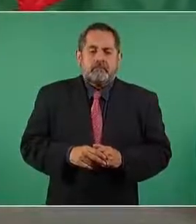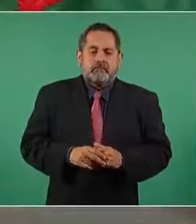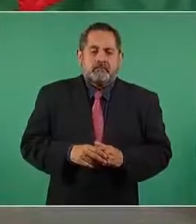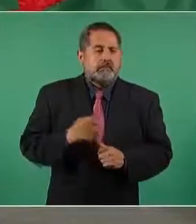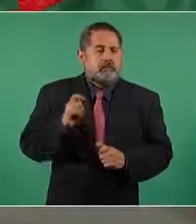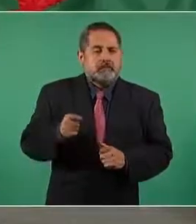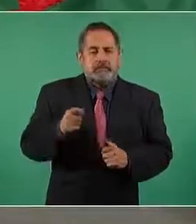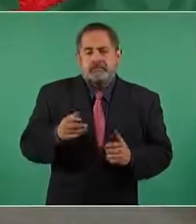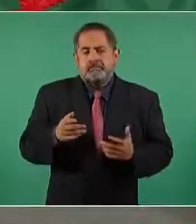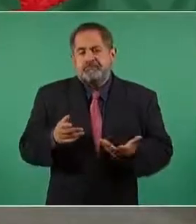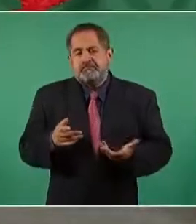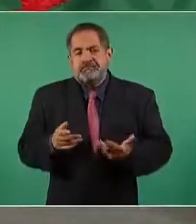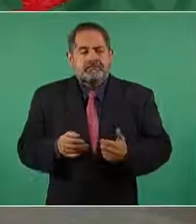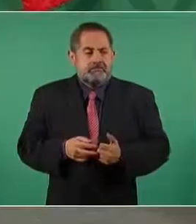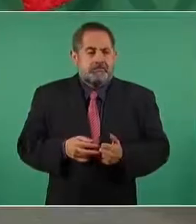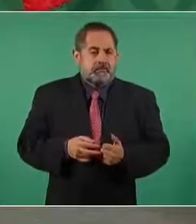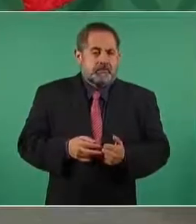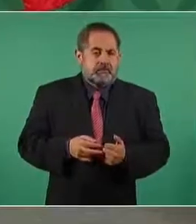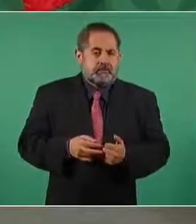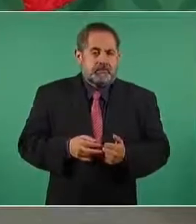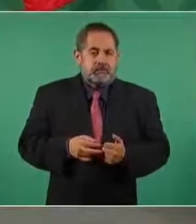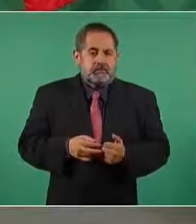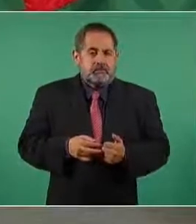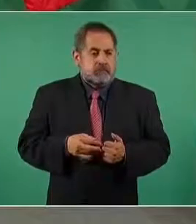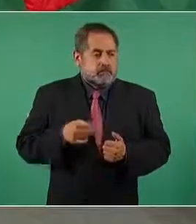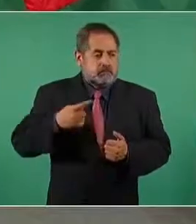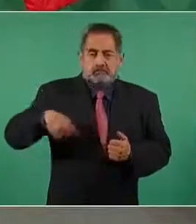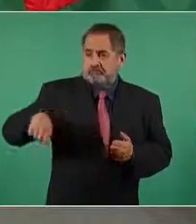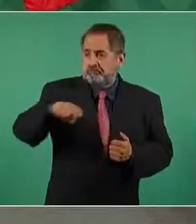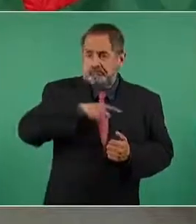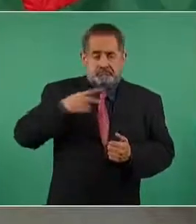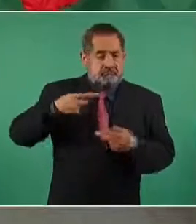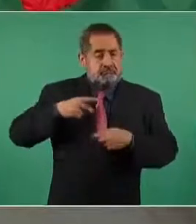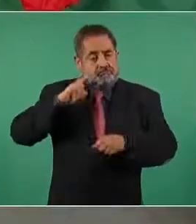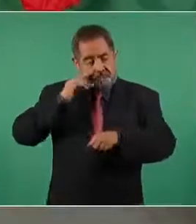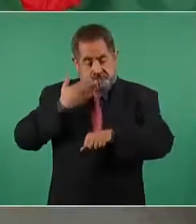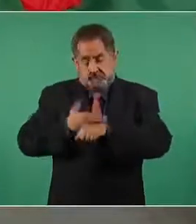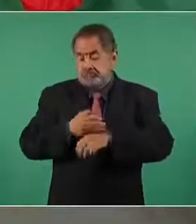tomando en cuenta de que la gente es responsable